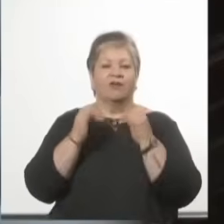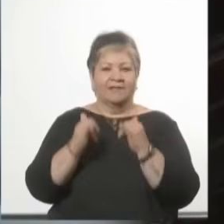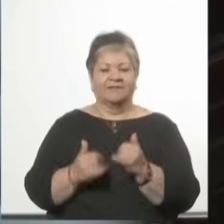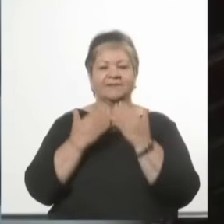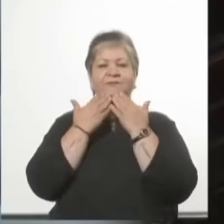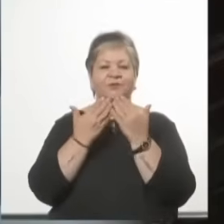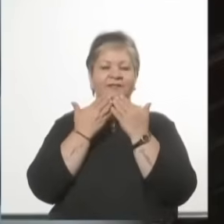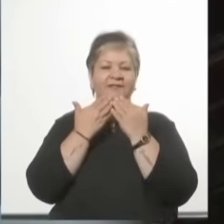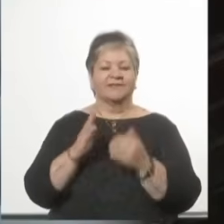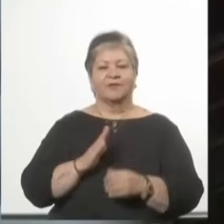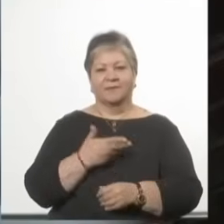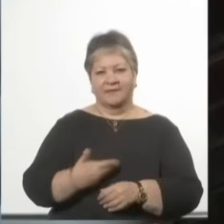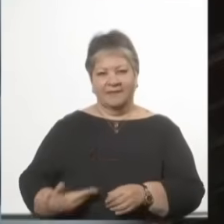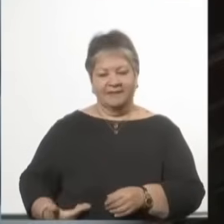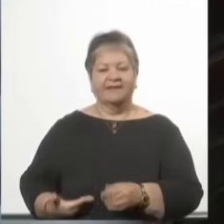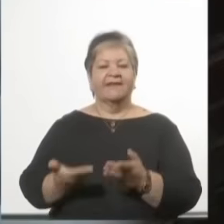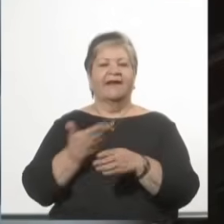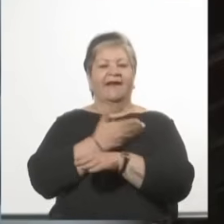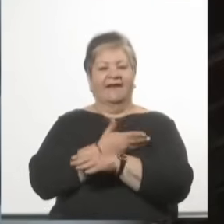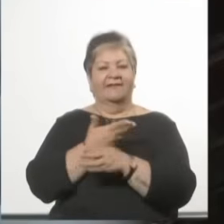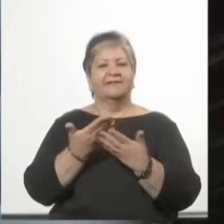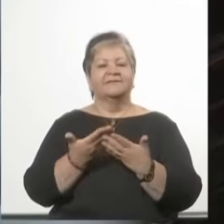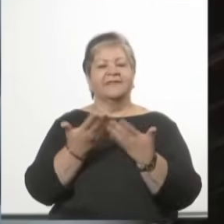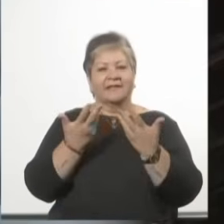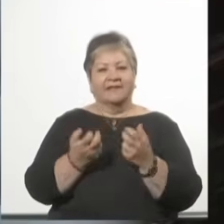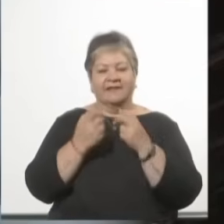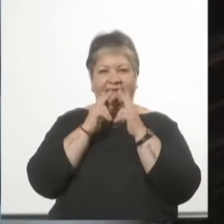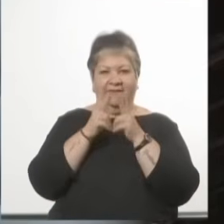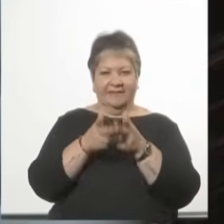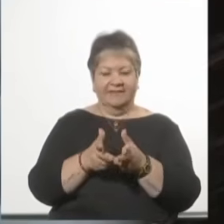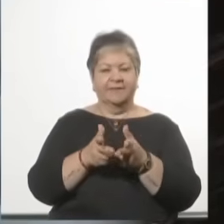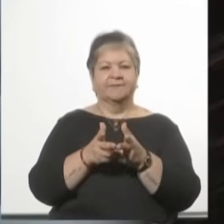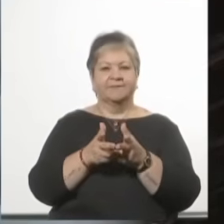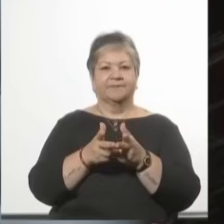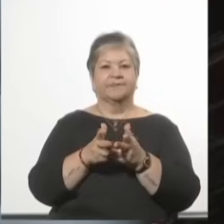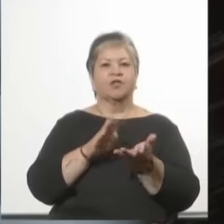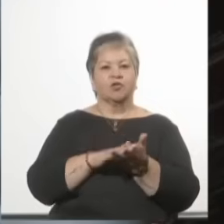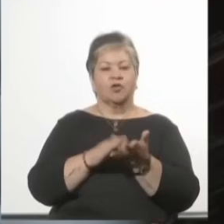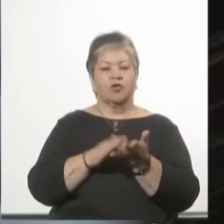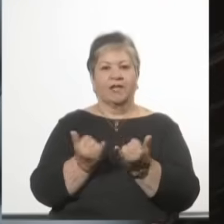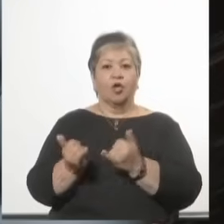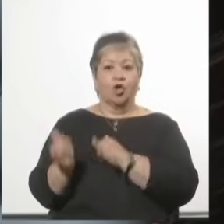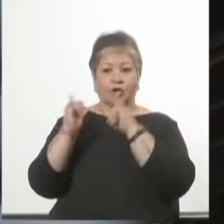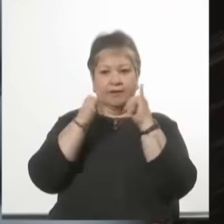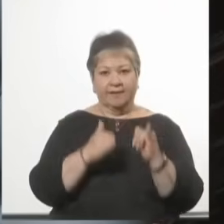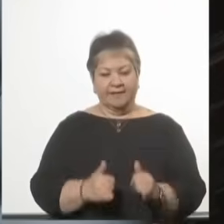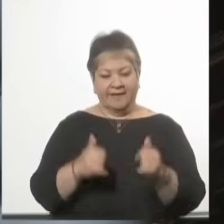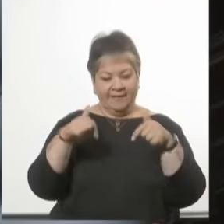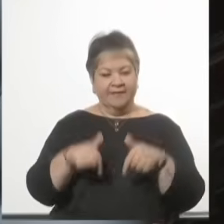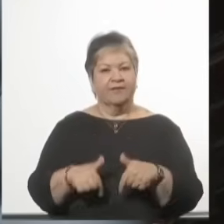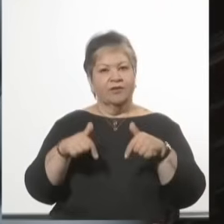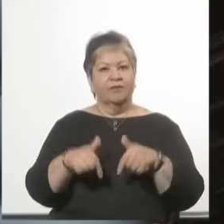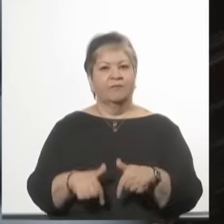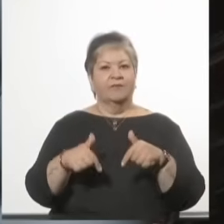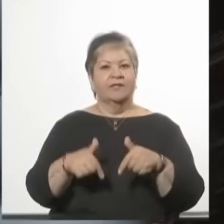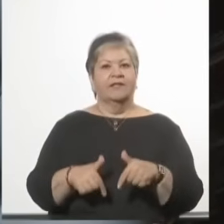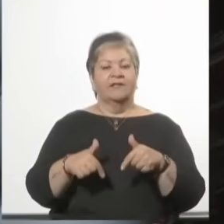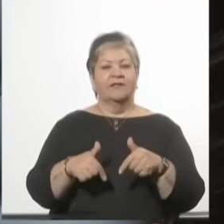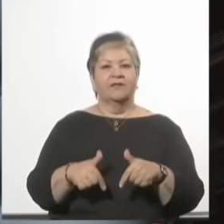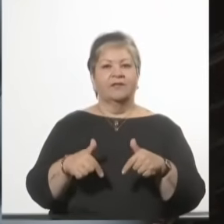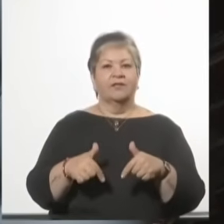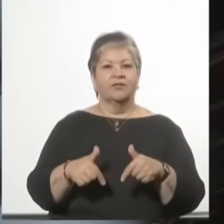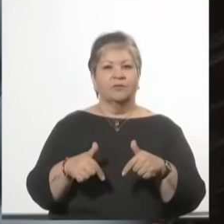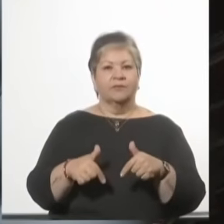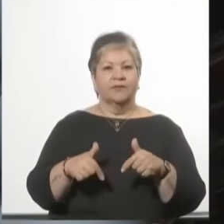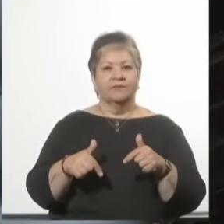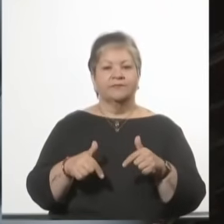Gracias, señora presidenta. Antes quería hacer una referencia a la jornada de hoy como corresponde, en particular ya